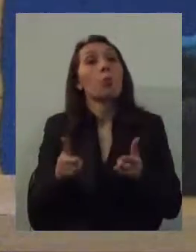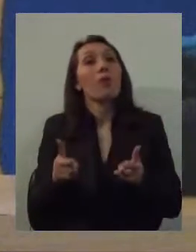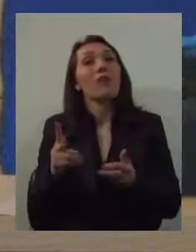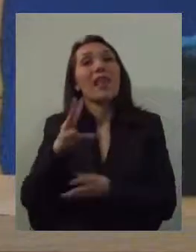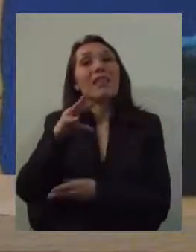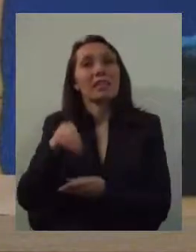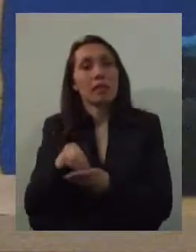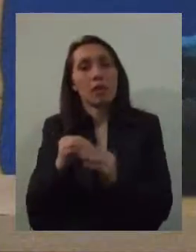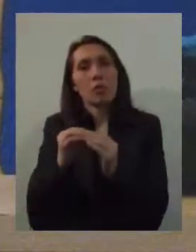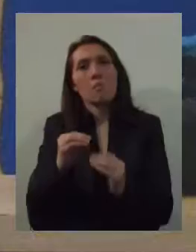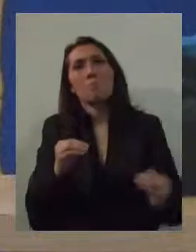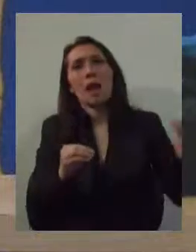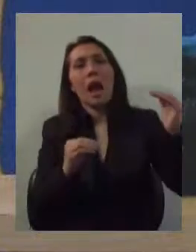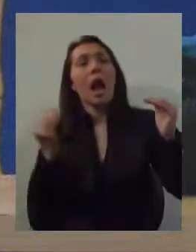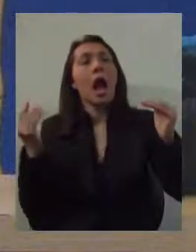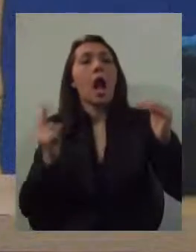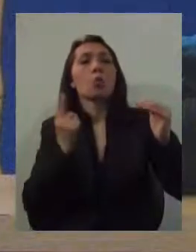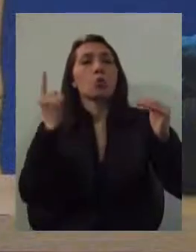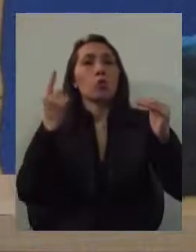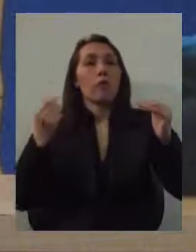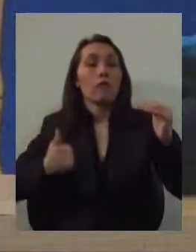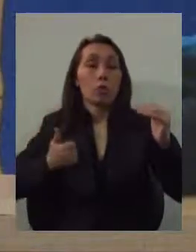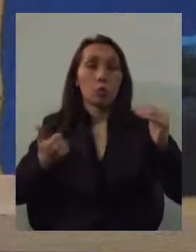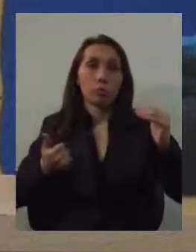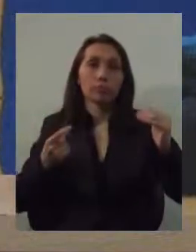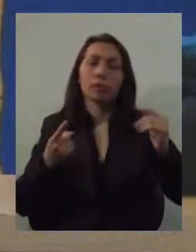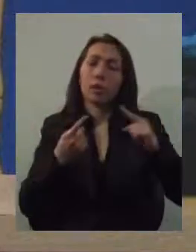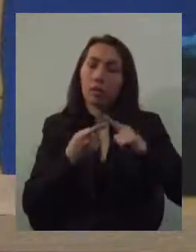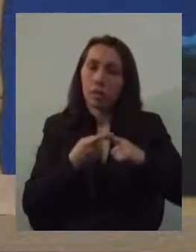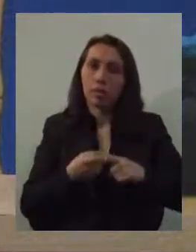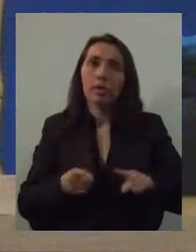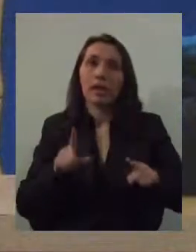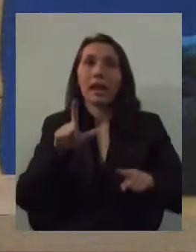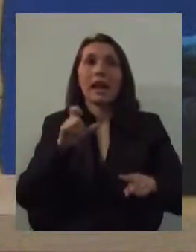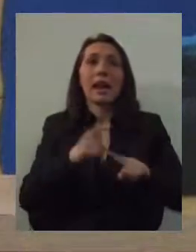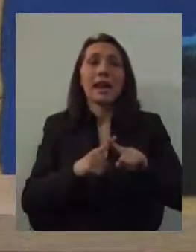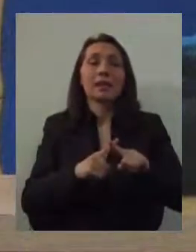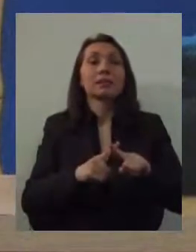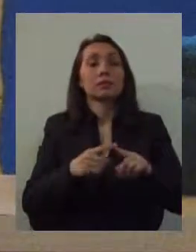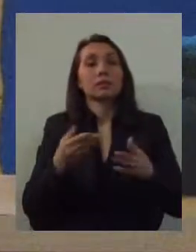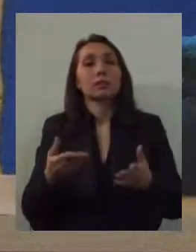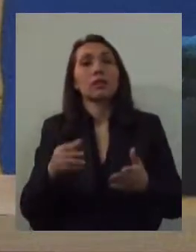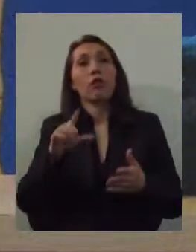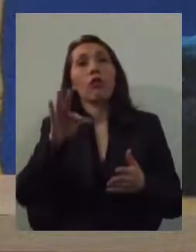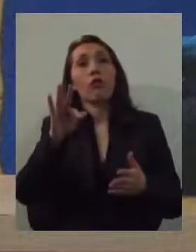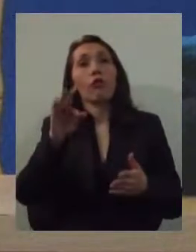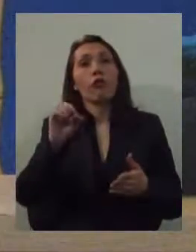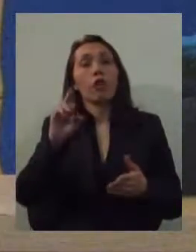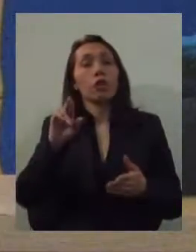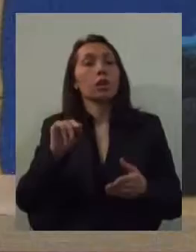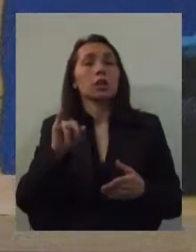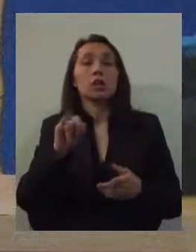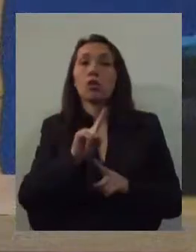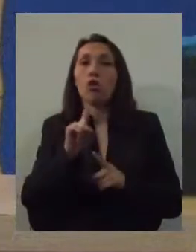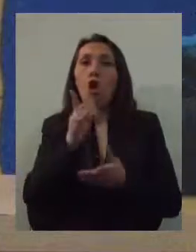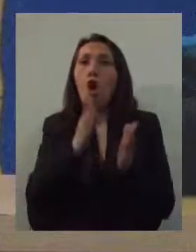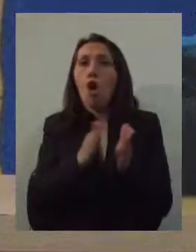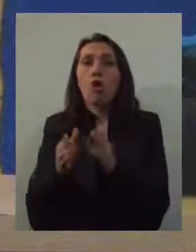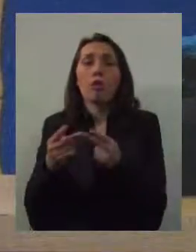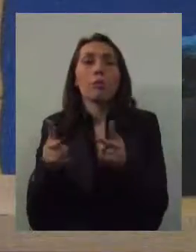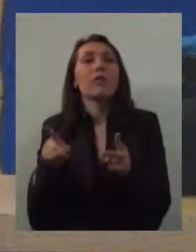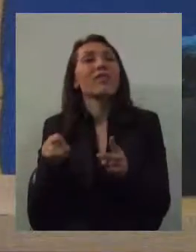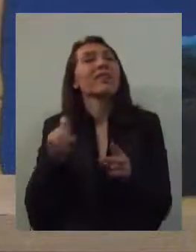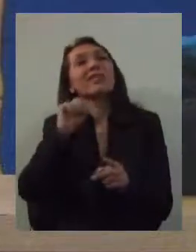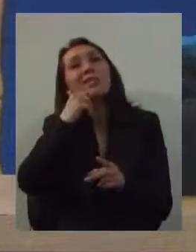impone por encima de la autonomía de la voluntad, pero es claramente diferente de la Lex Fori. O sea, la Lex Fori no es el orden público, la Lex Fori son